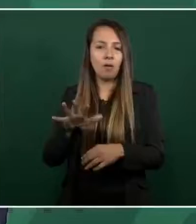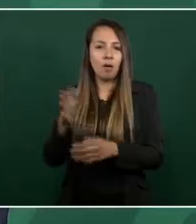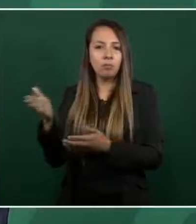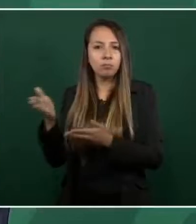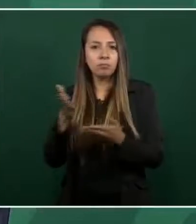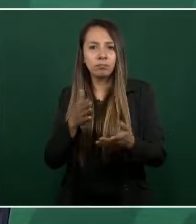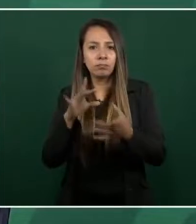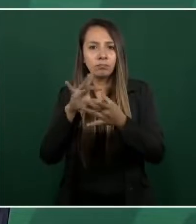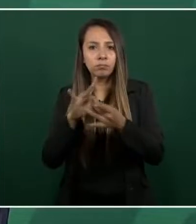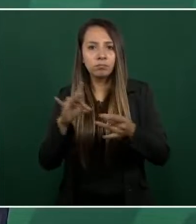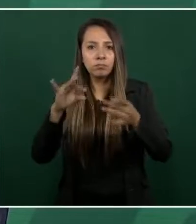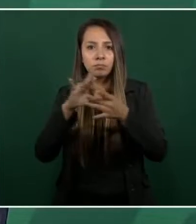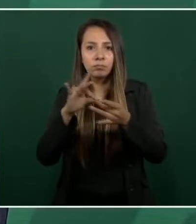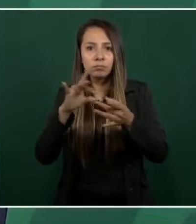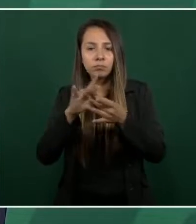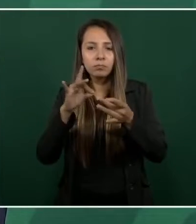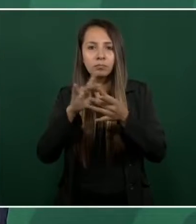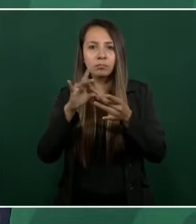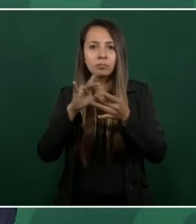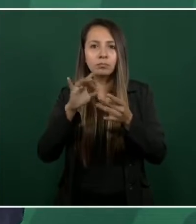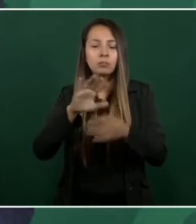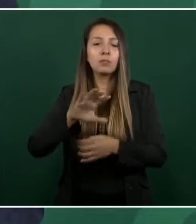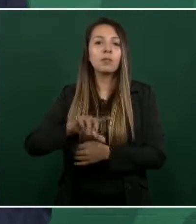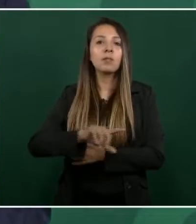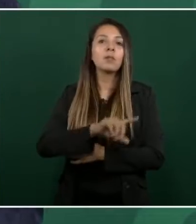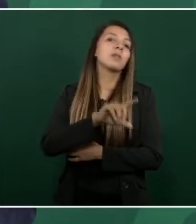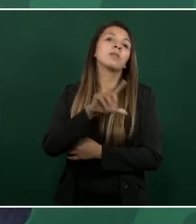luego el general